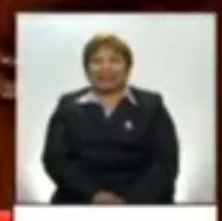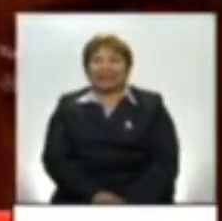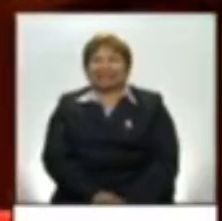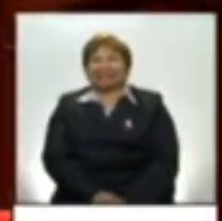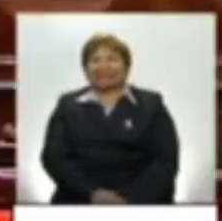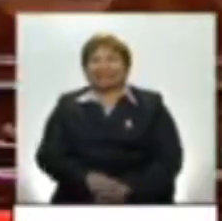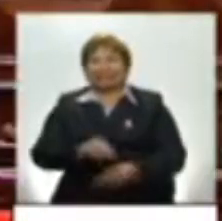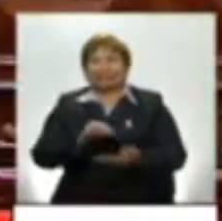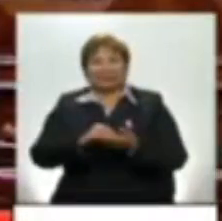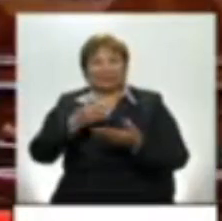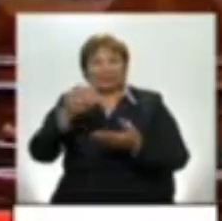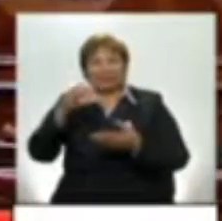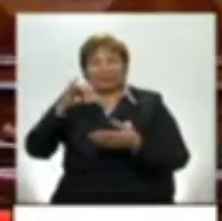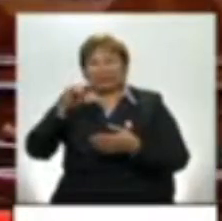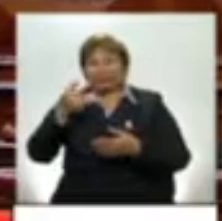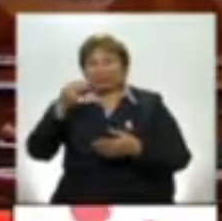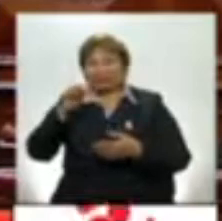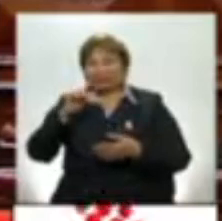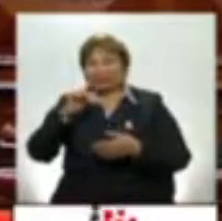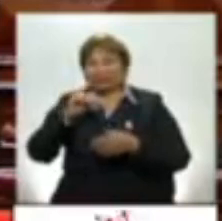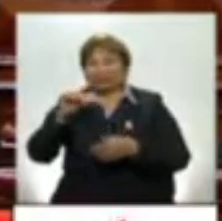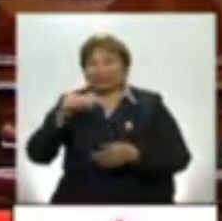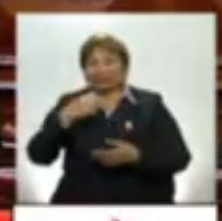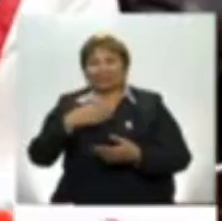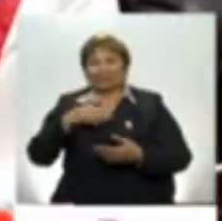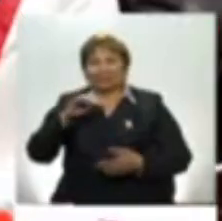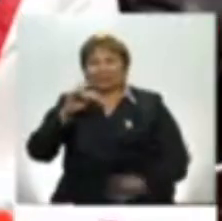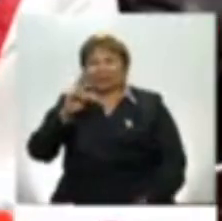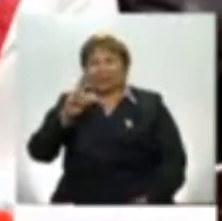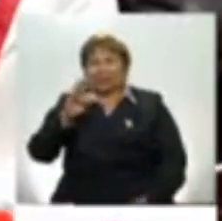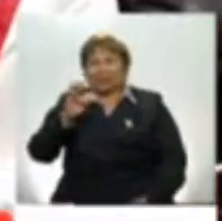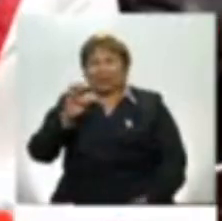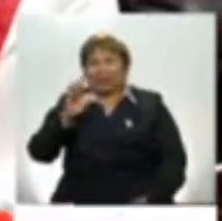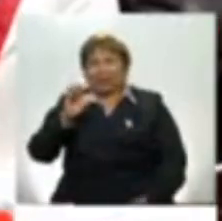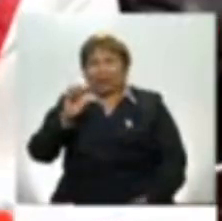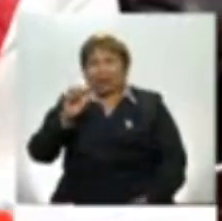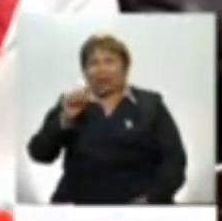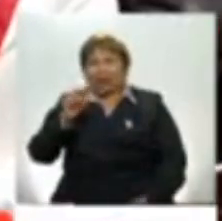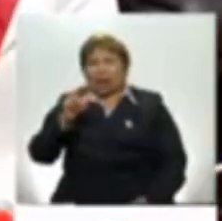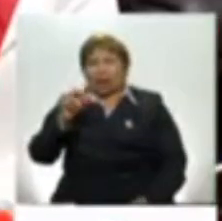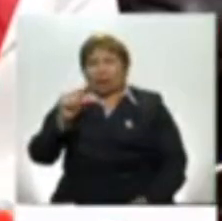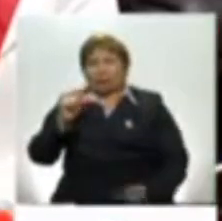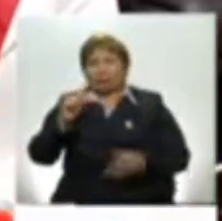Jurado Nacional de Elecciones, credencial otorgada a Elvis Hernán Vergara Mendoza, DNI